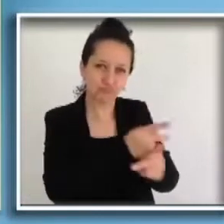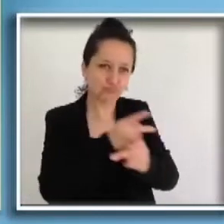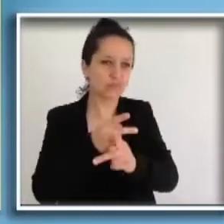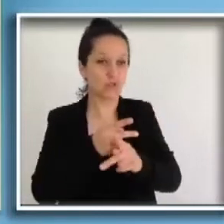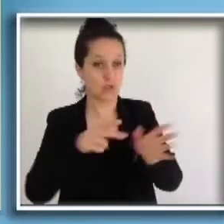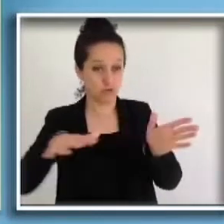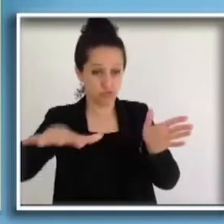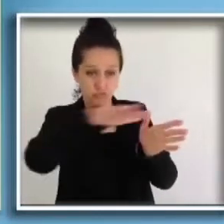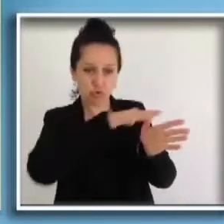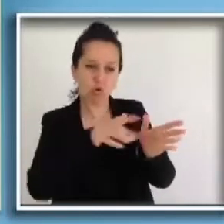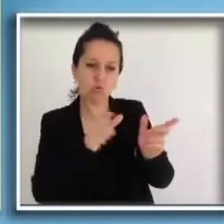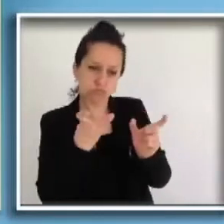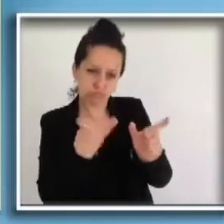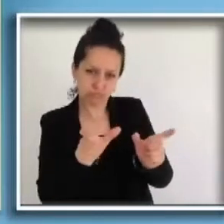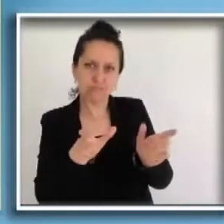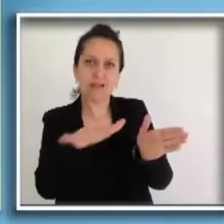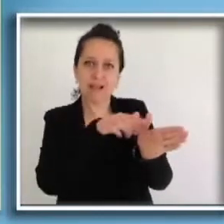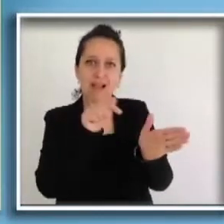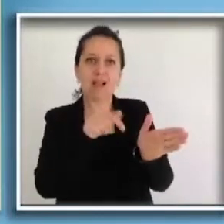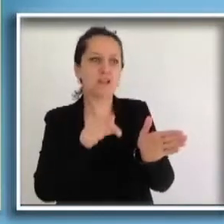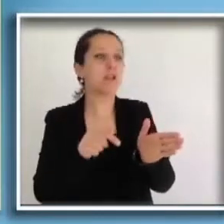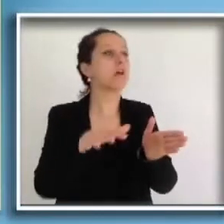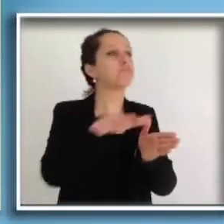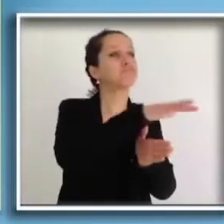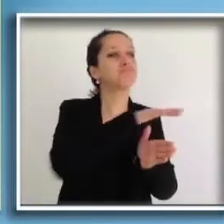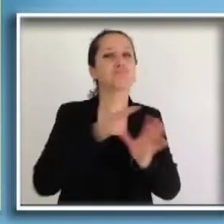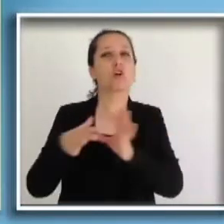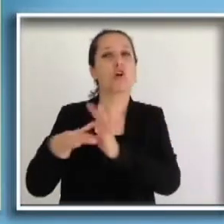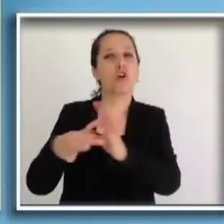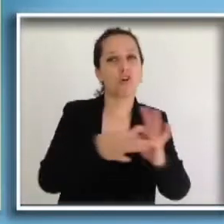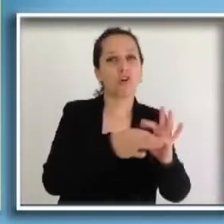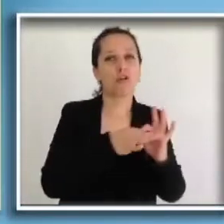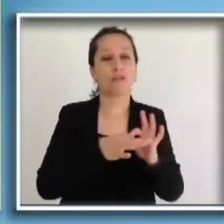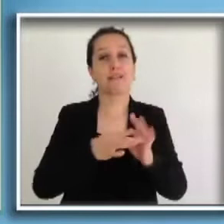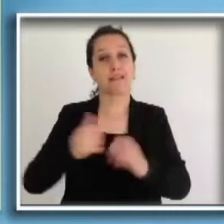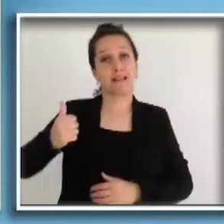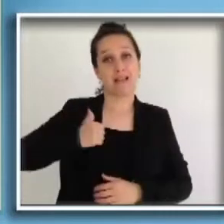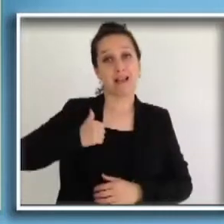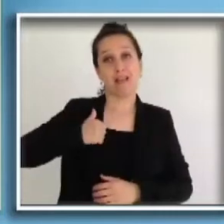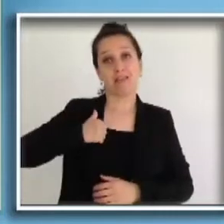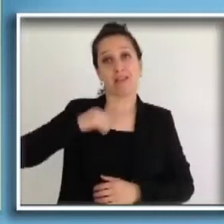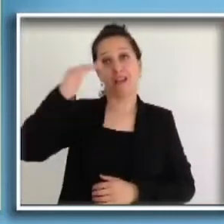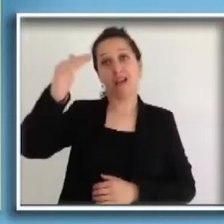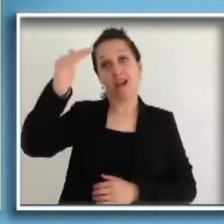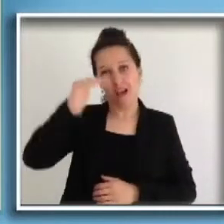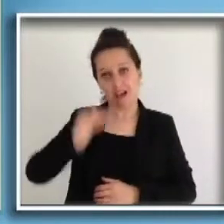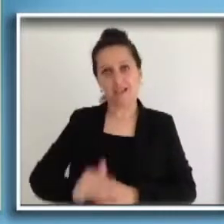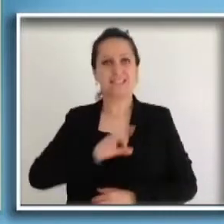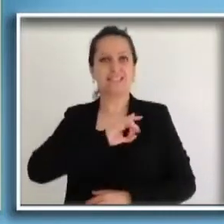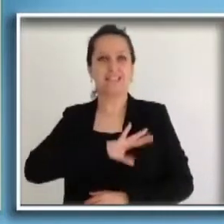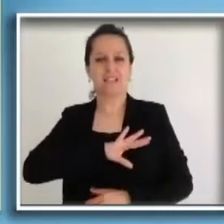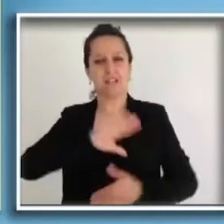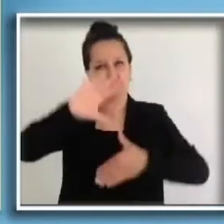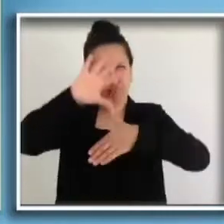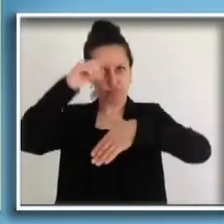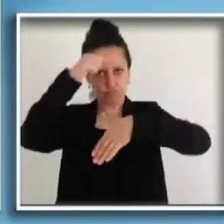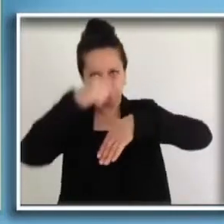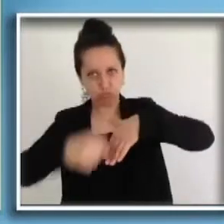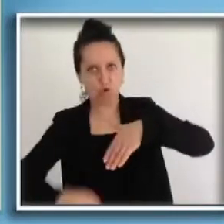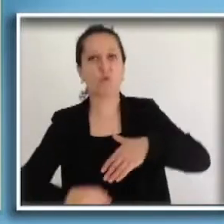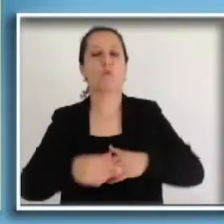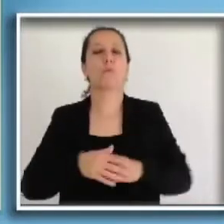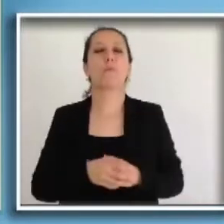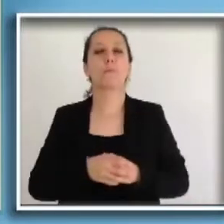protegidas ecológicamente interconectadas cabarca desde Canadá hasta chile creemos también que el desarrollo sostenible